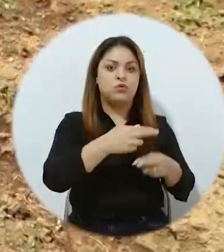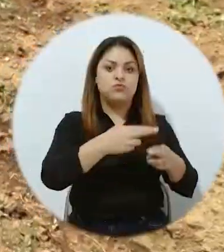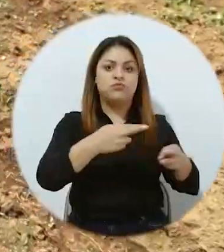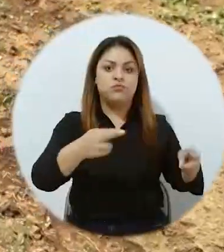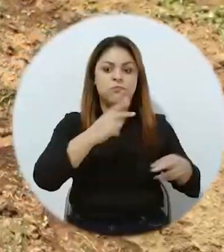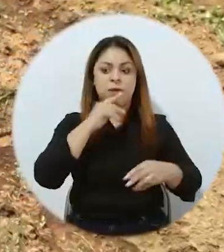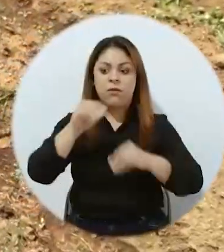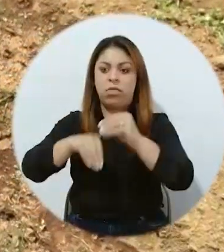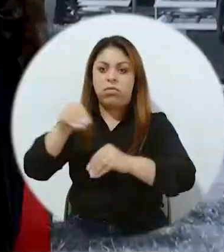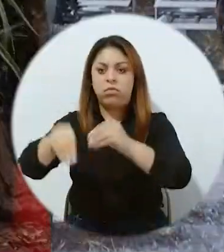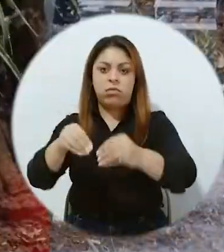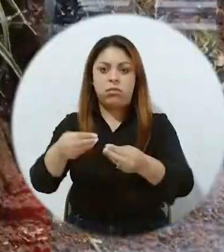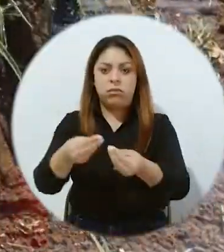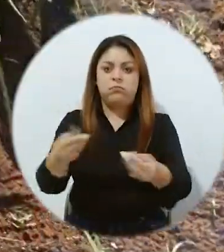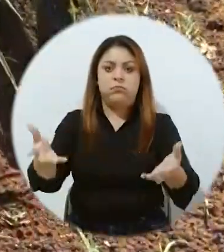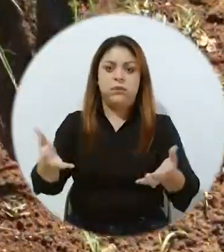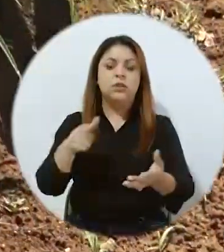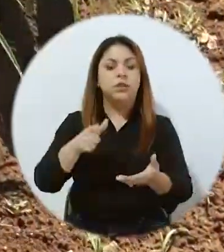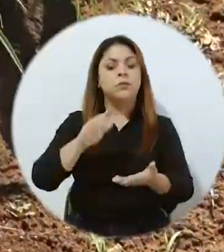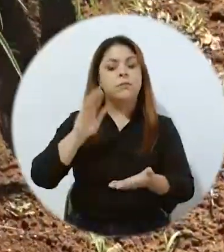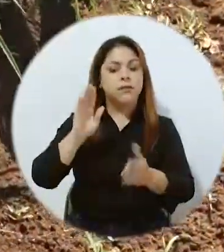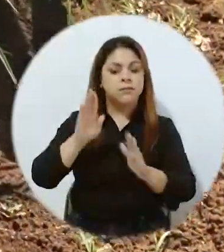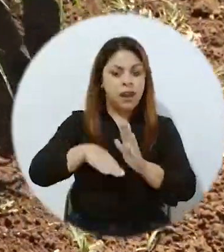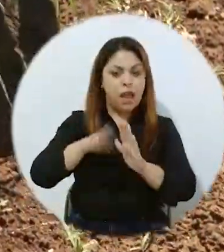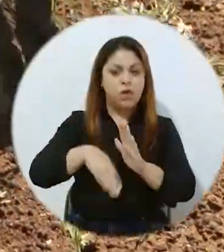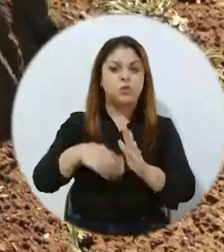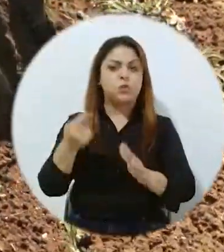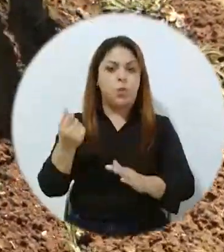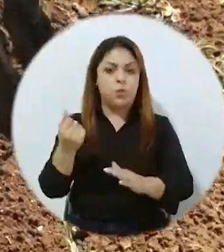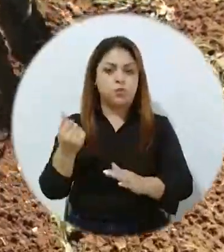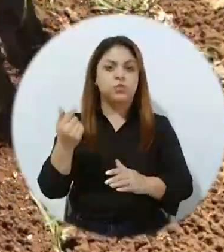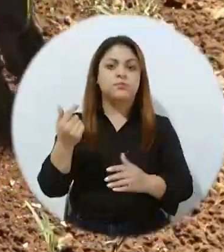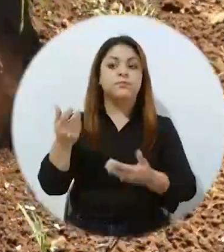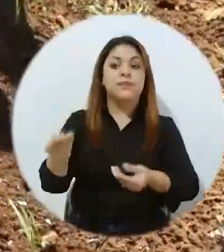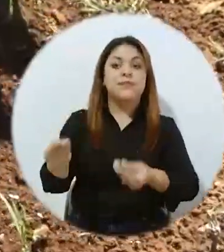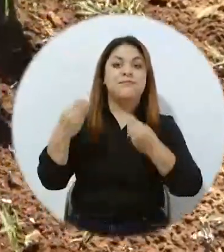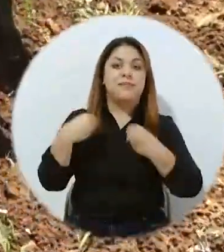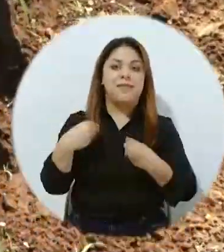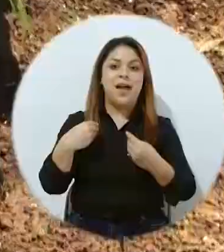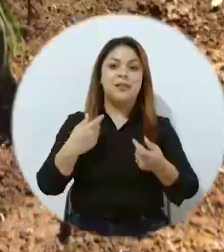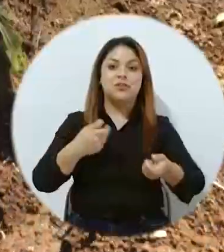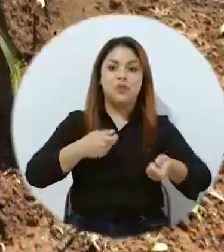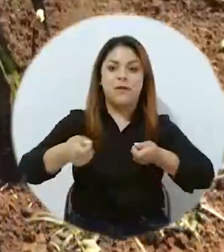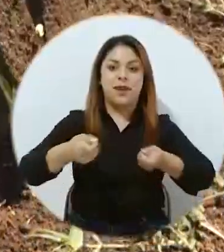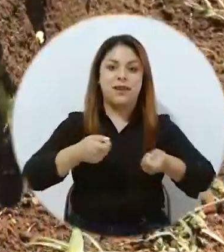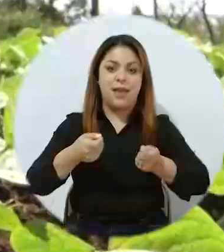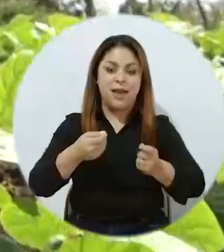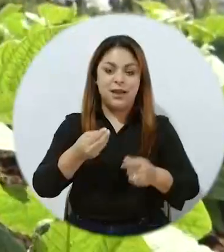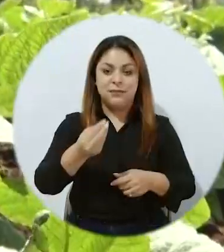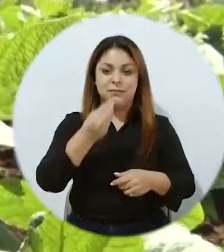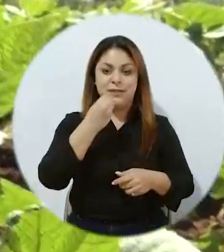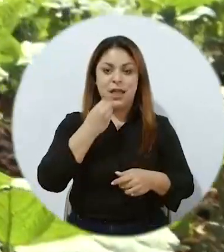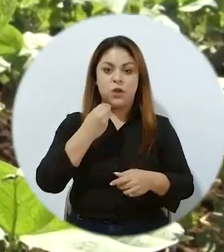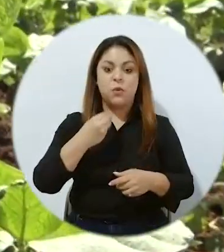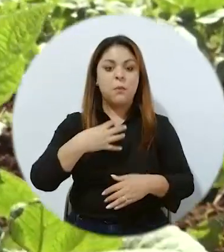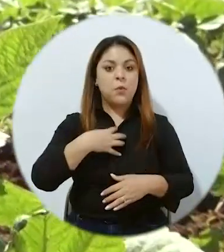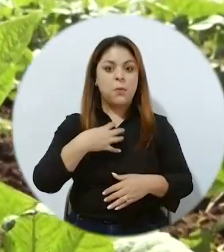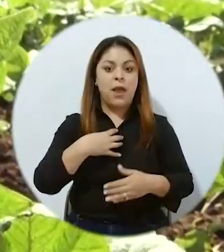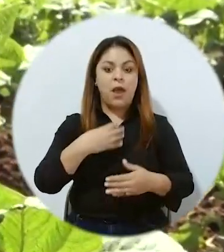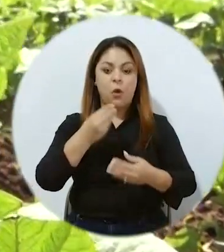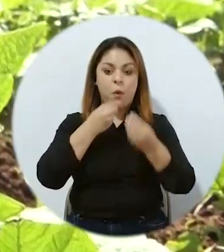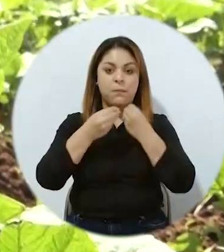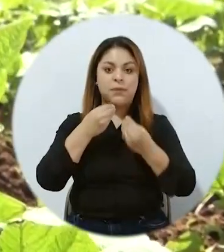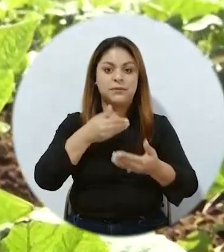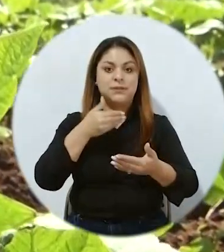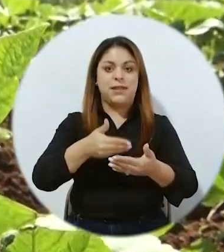poder producirla. Eso nos abarataría el costo, ¿verdad?, y nos devuelve esta soberanía alimentaria. Tenemos nuestra comida